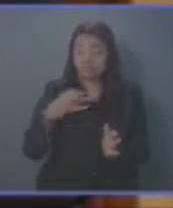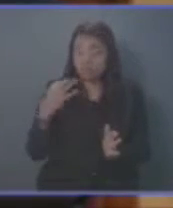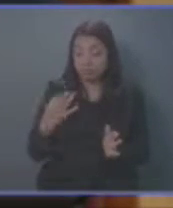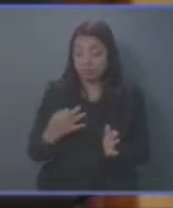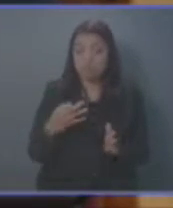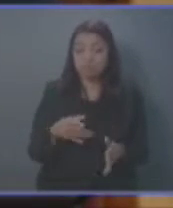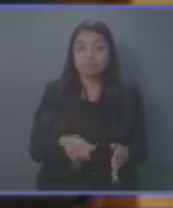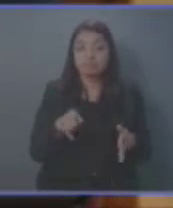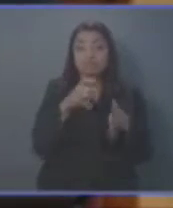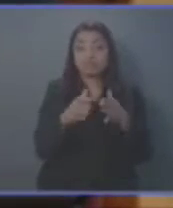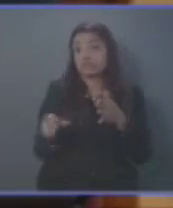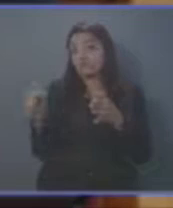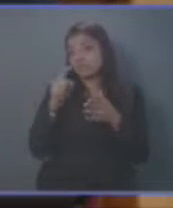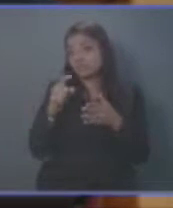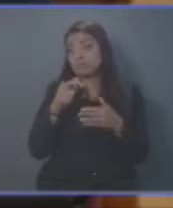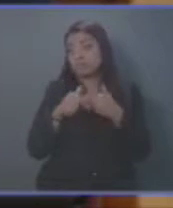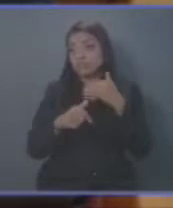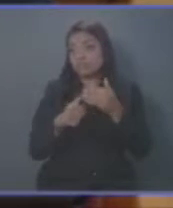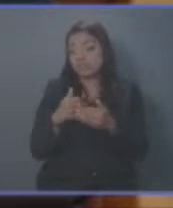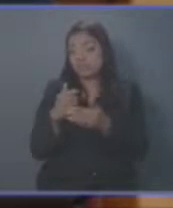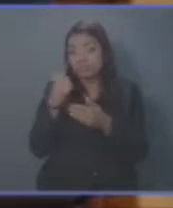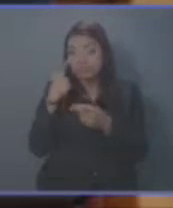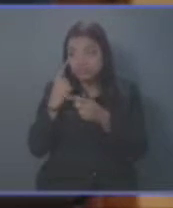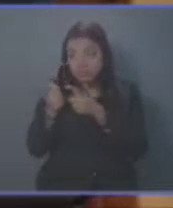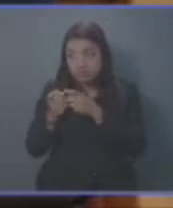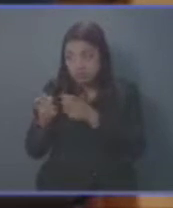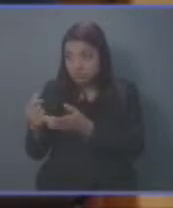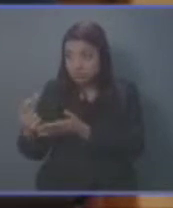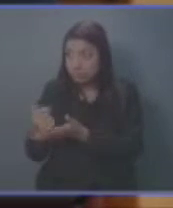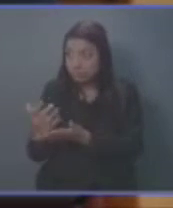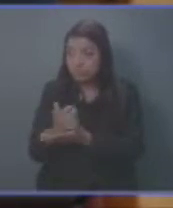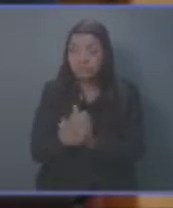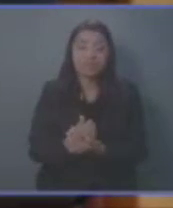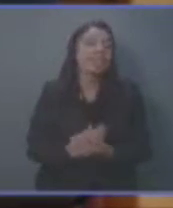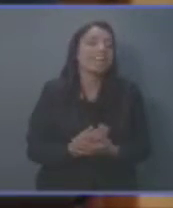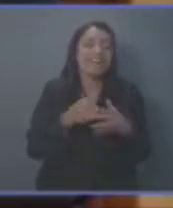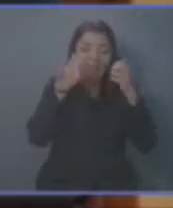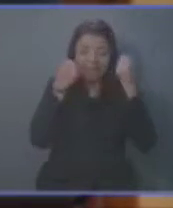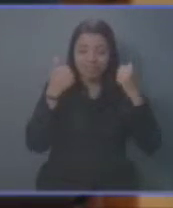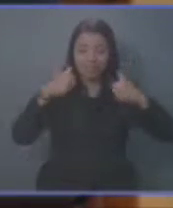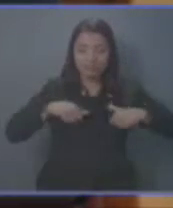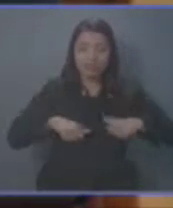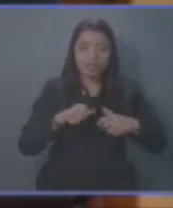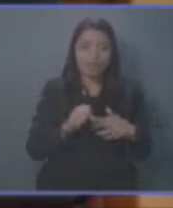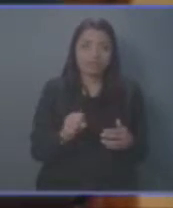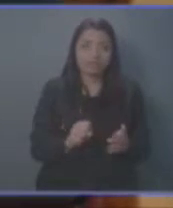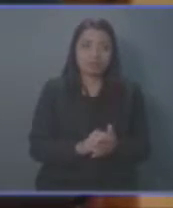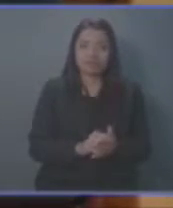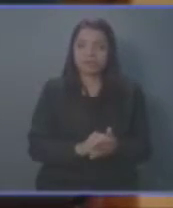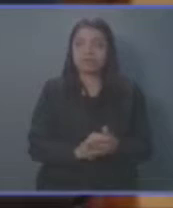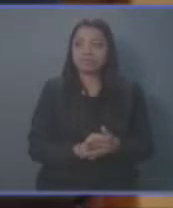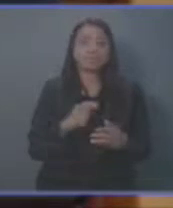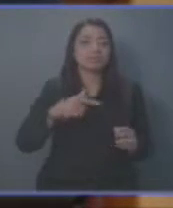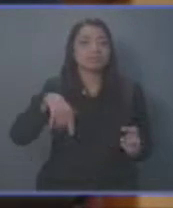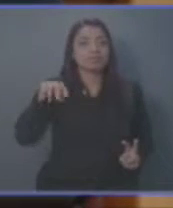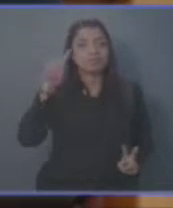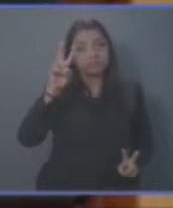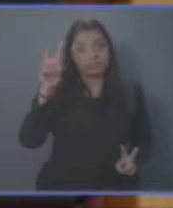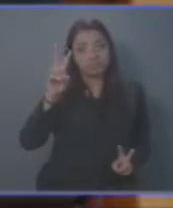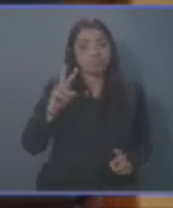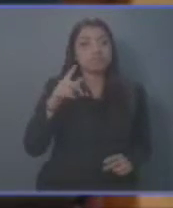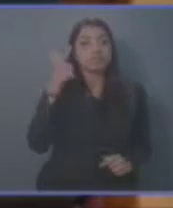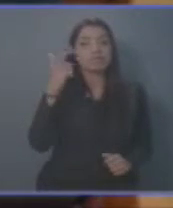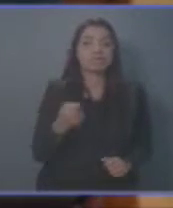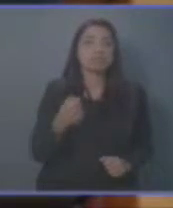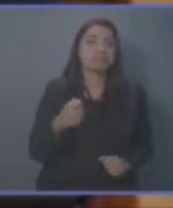los organismos fiscales respectivos. Dado en el Salón Azul del Palacio Legislativo, San Salvador, a los días